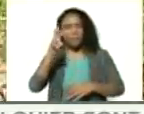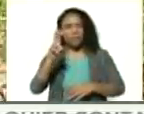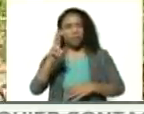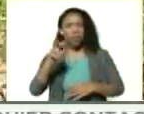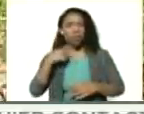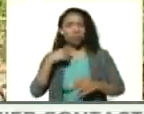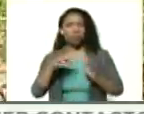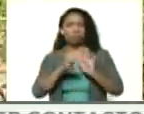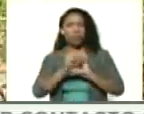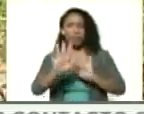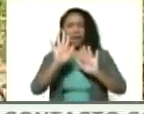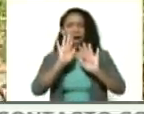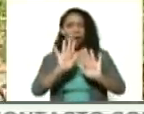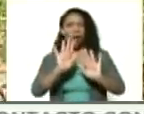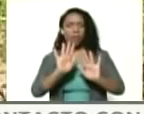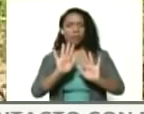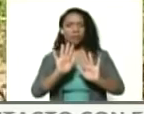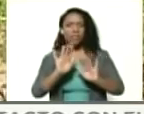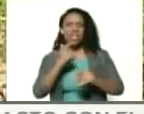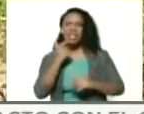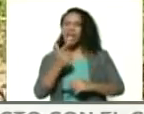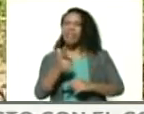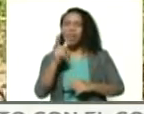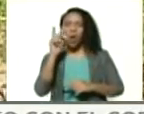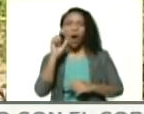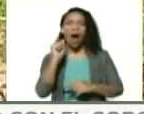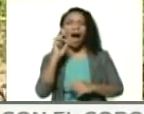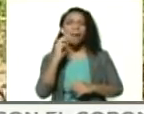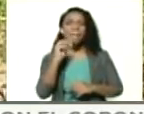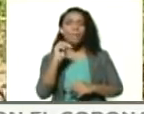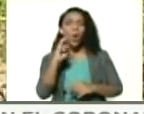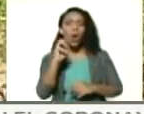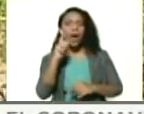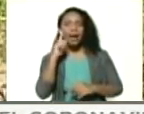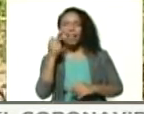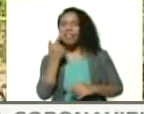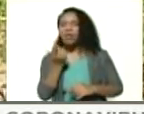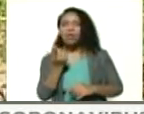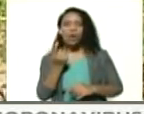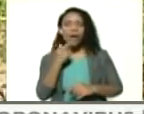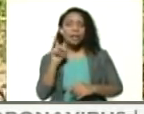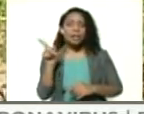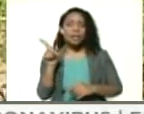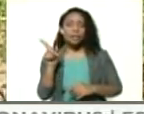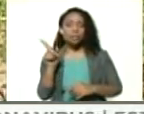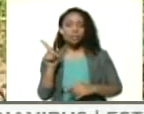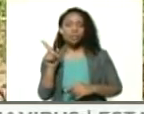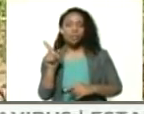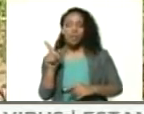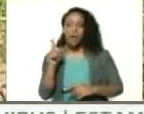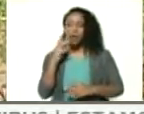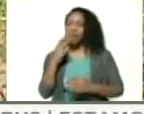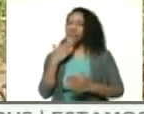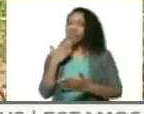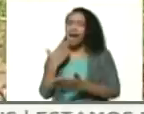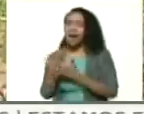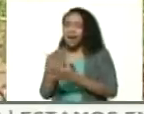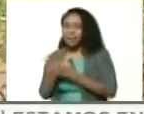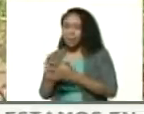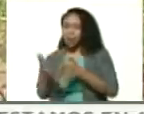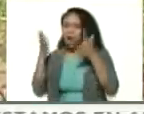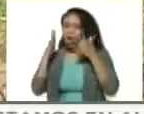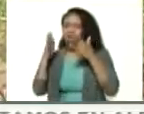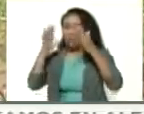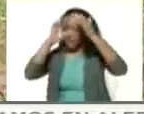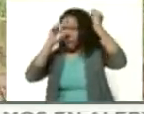poco, dice Raez. ¿Y qué dijo Carmona? Pregunté. Shapiro respondió secamente. Él dijo, muchas gracias por su sugerencia, señor